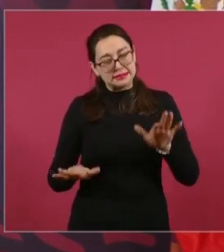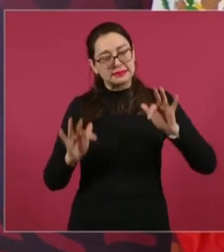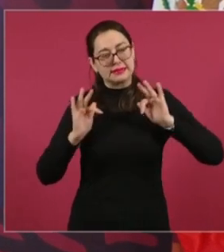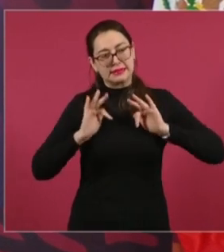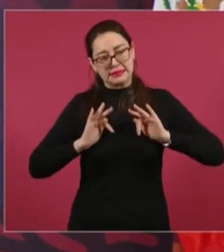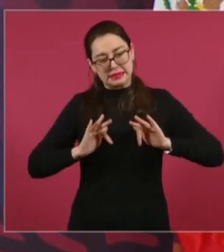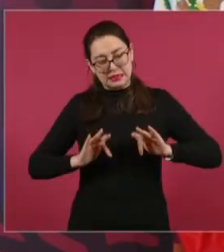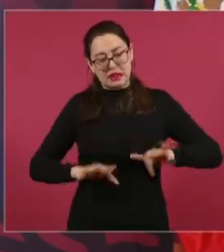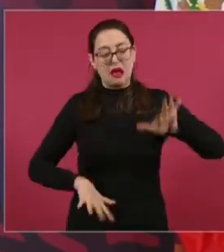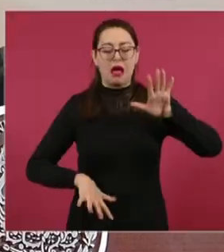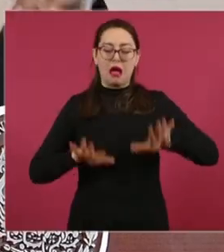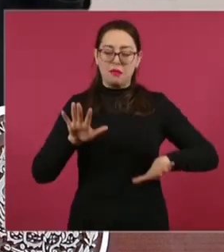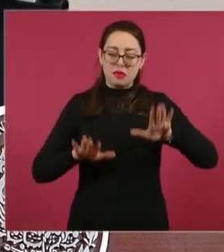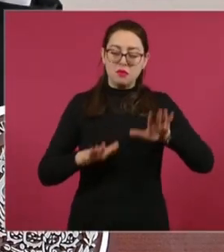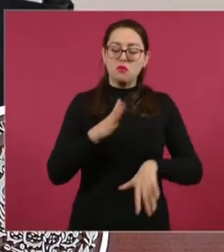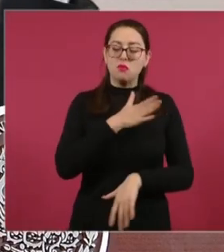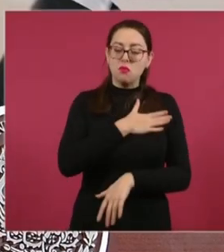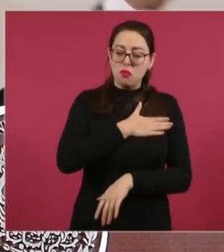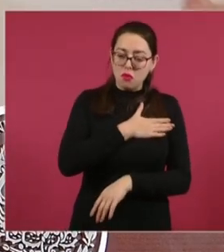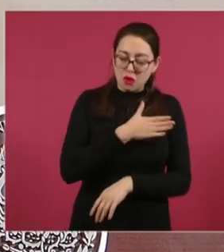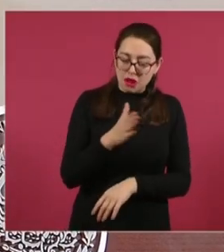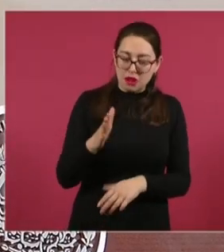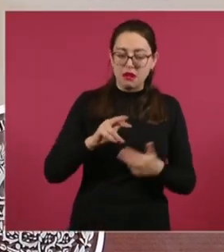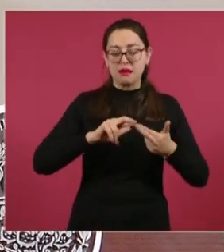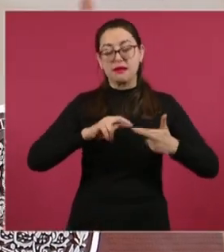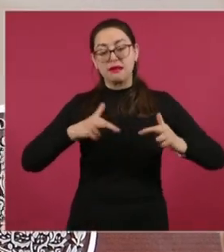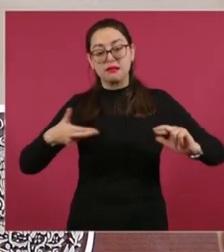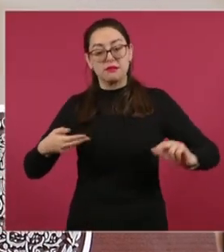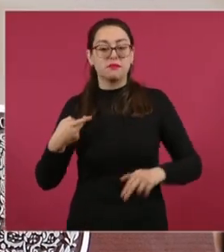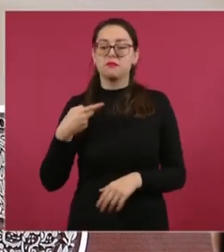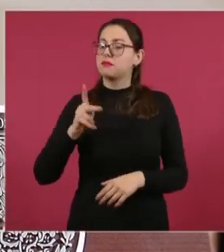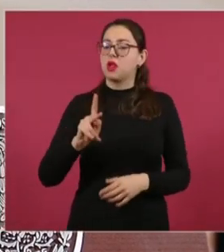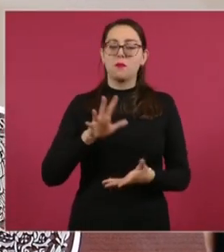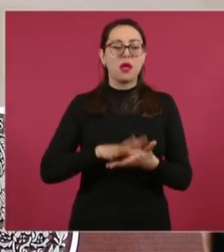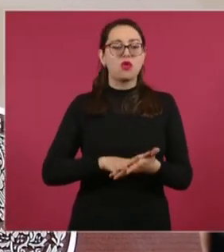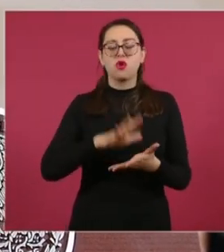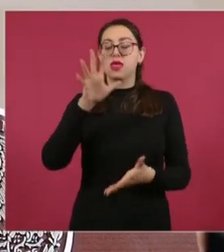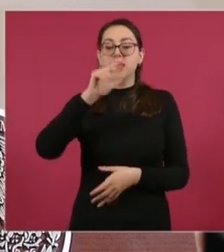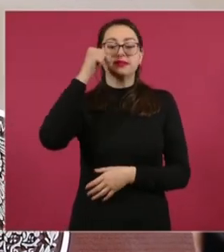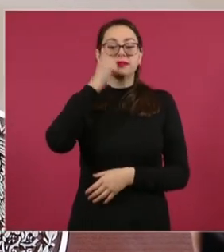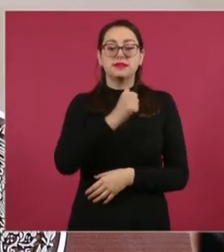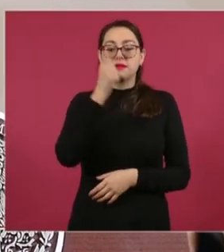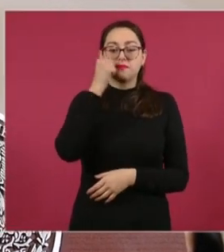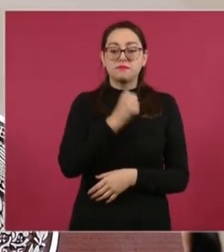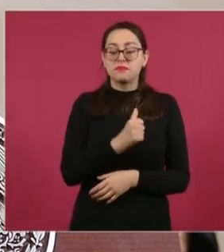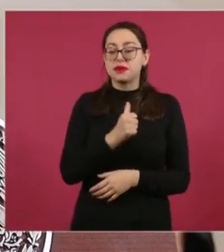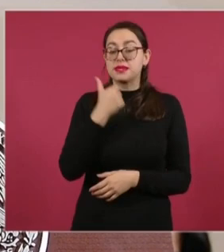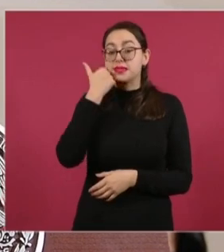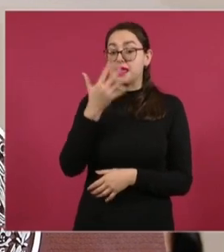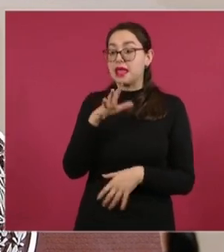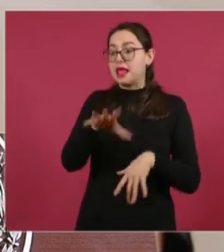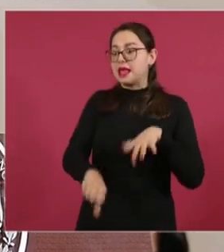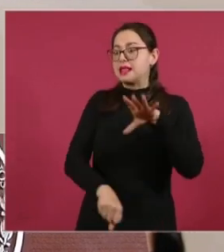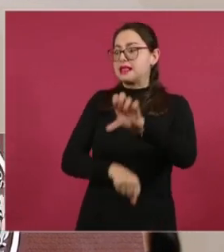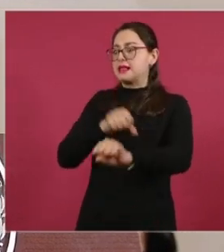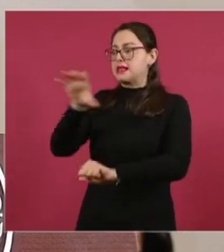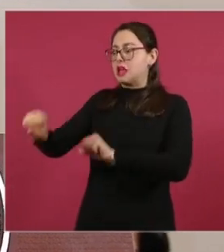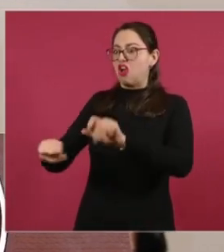Pero por lo general siempre es esto,